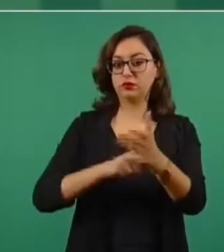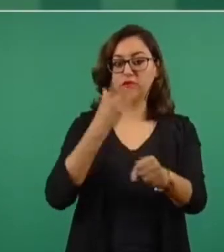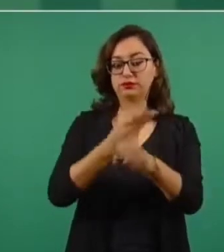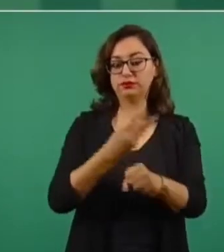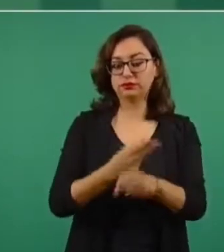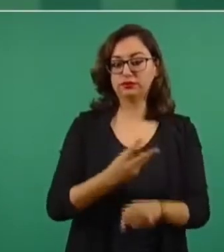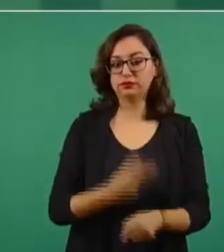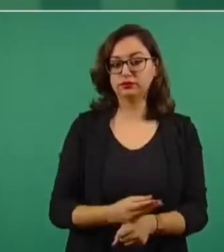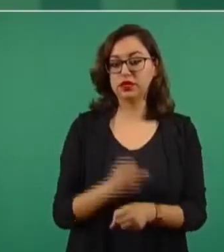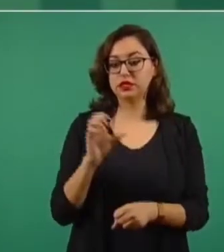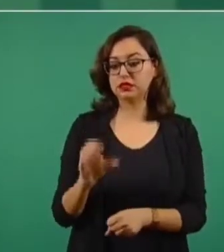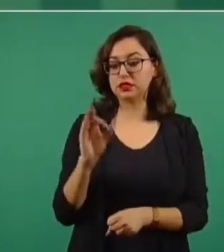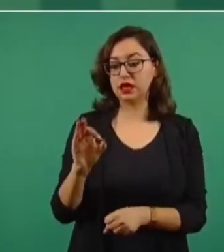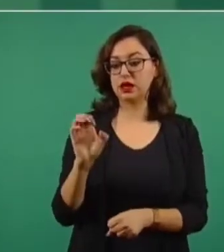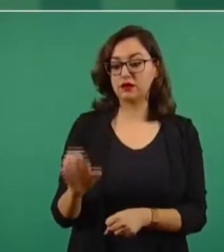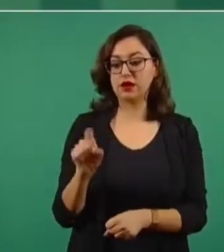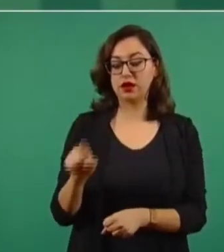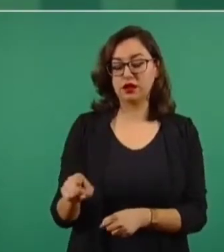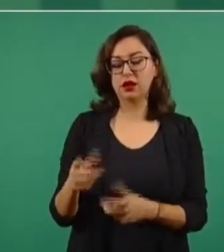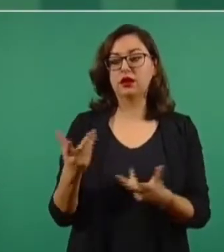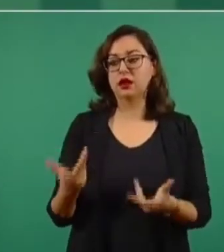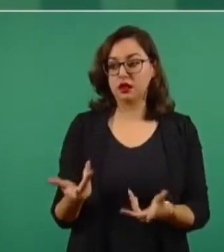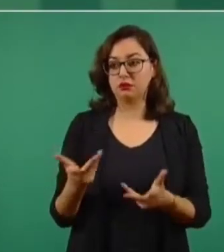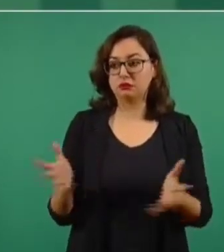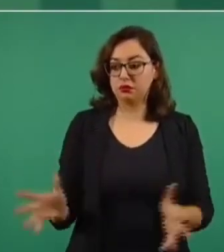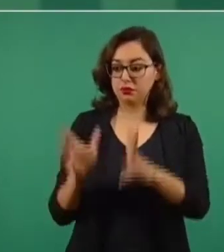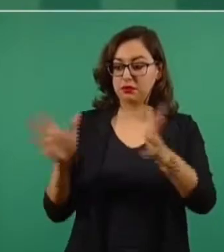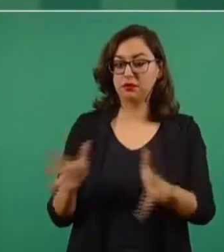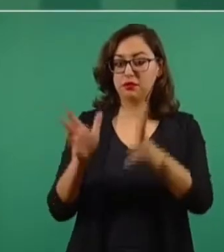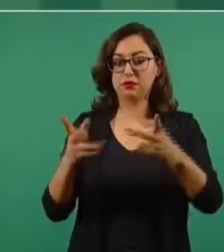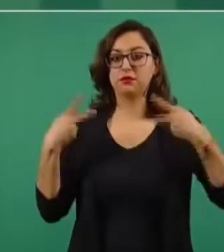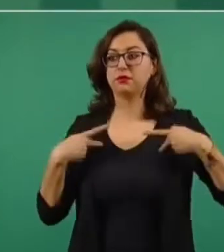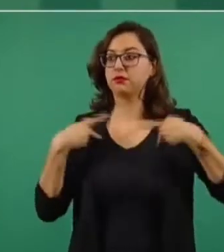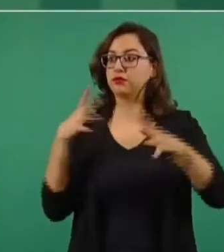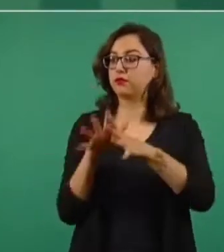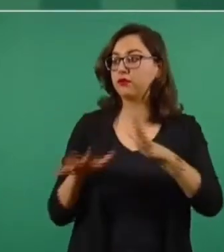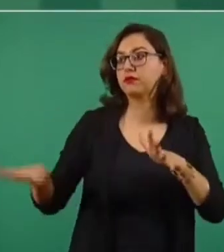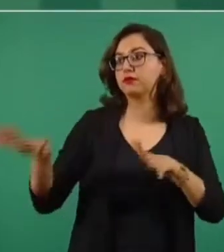no paguen más por la luz